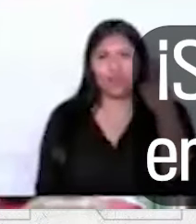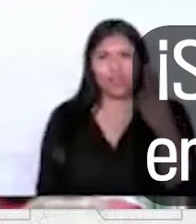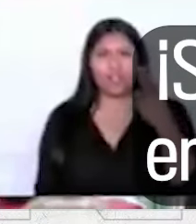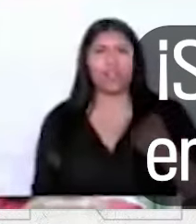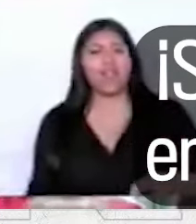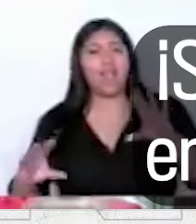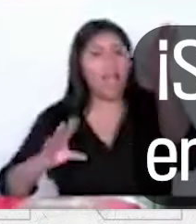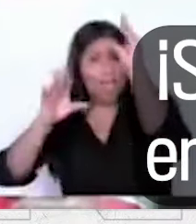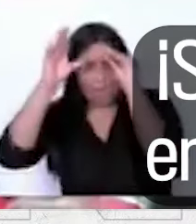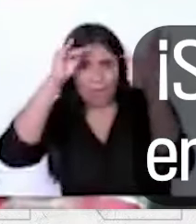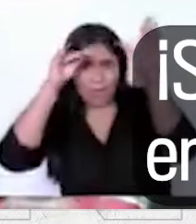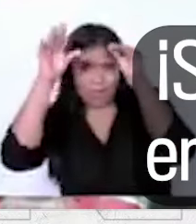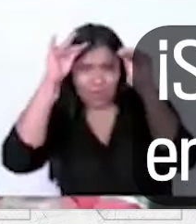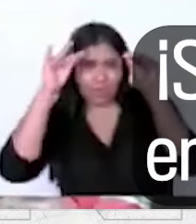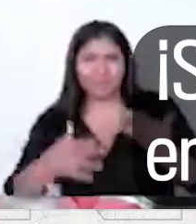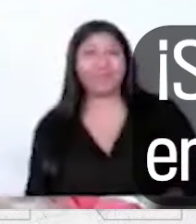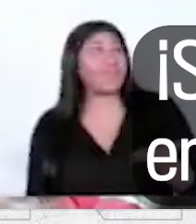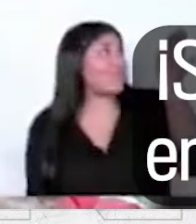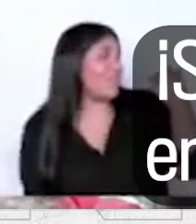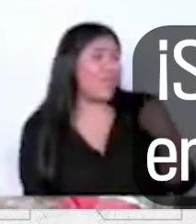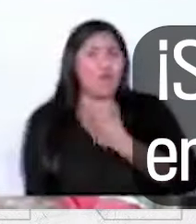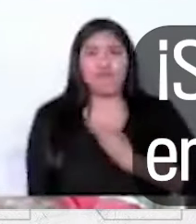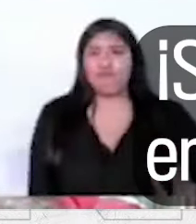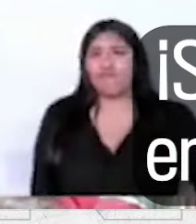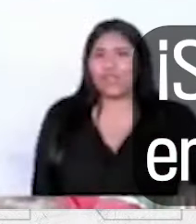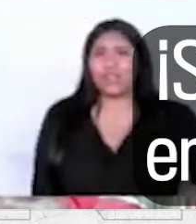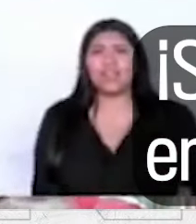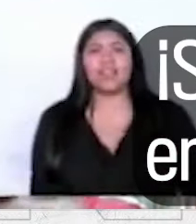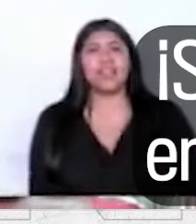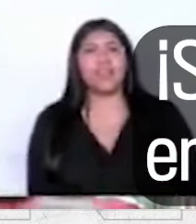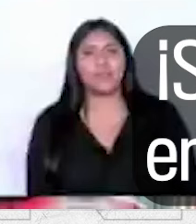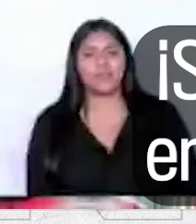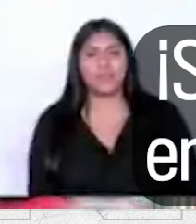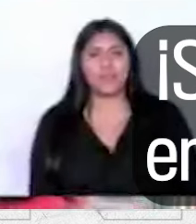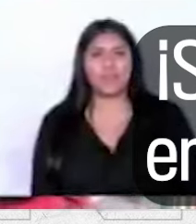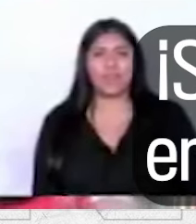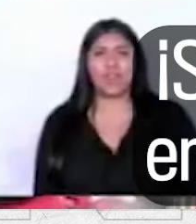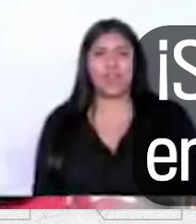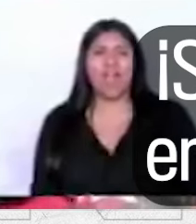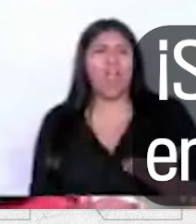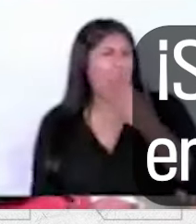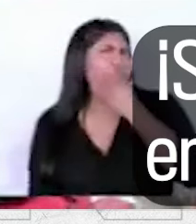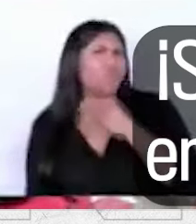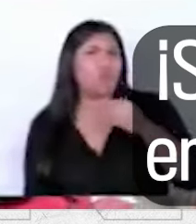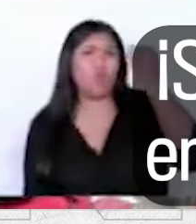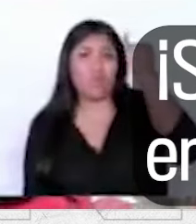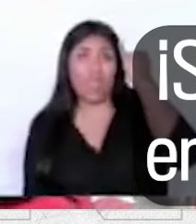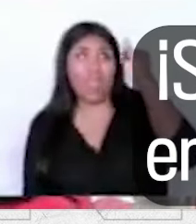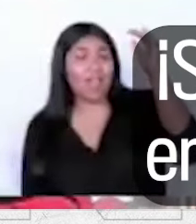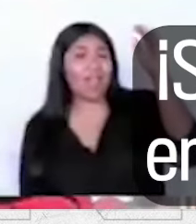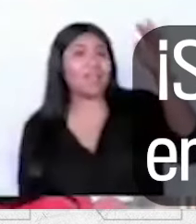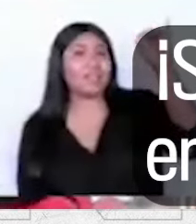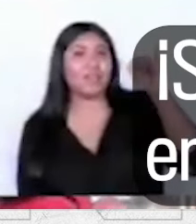Decía un presidente de Uruguay, Pepe Mujica, un hombre muy sabio. Decía, hay